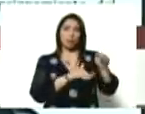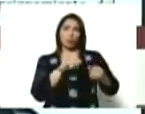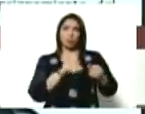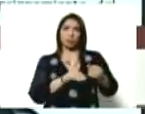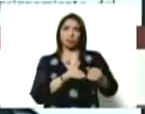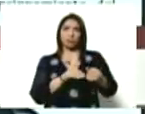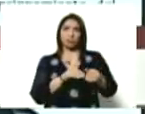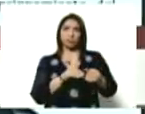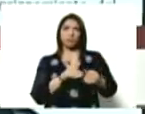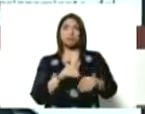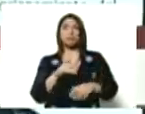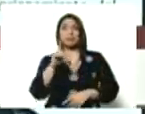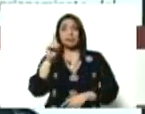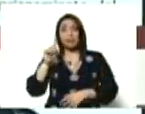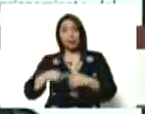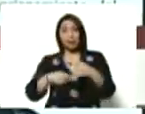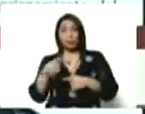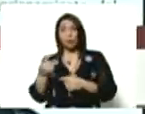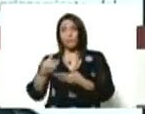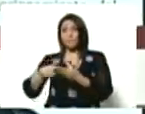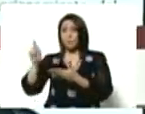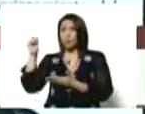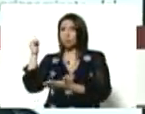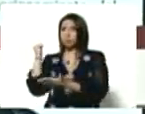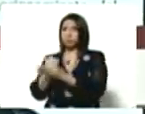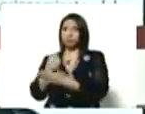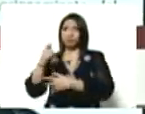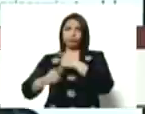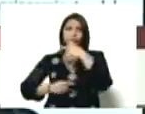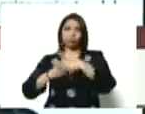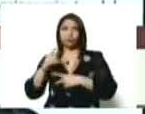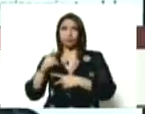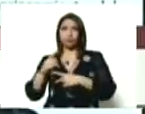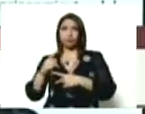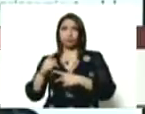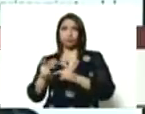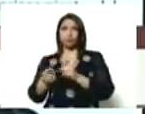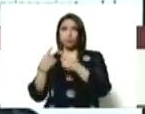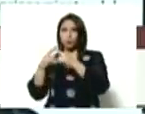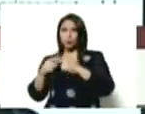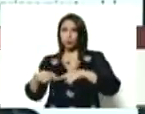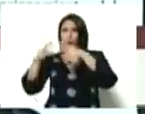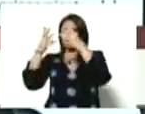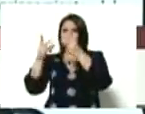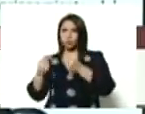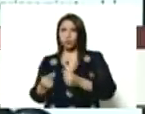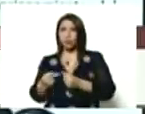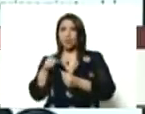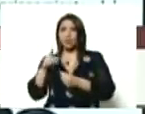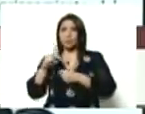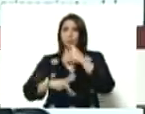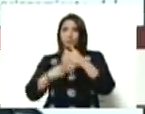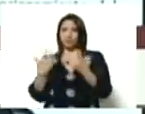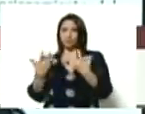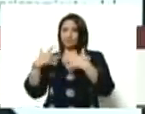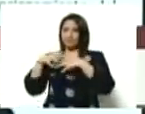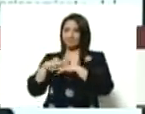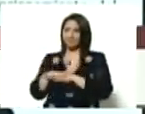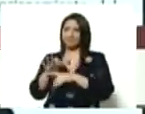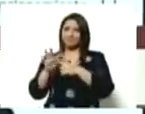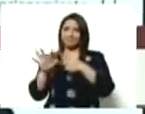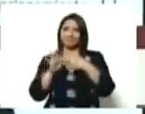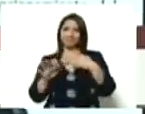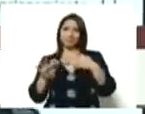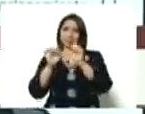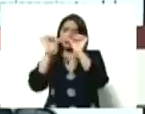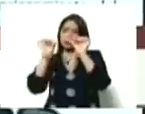y validar que el proceso de totalización y adjudicación de los cargos es un proceso íntegro. El funcionamiento del